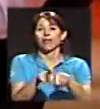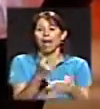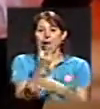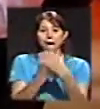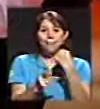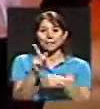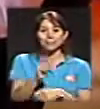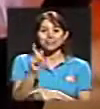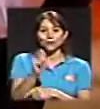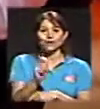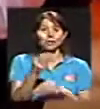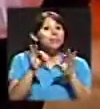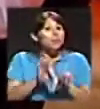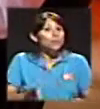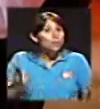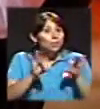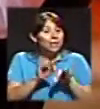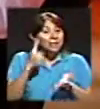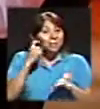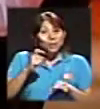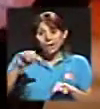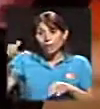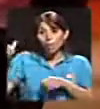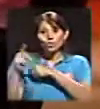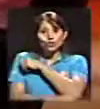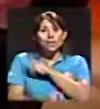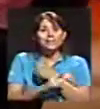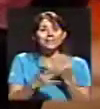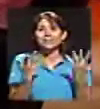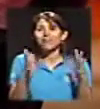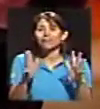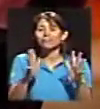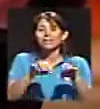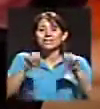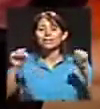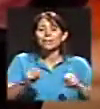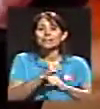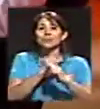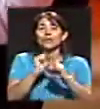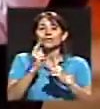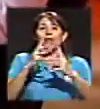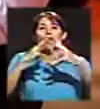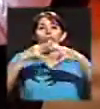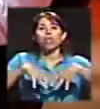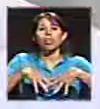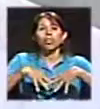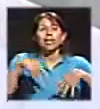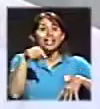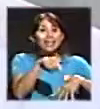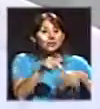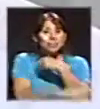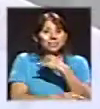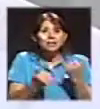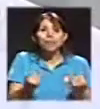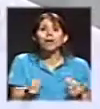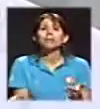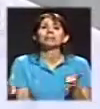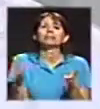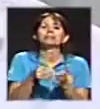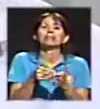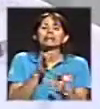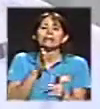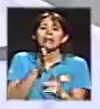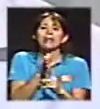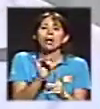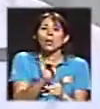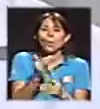en otros países sí se desmanteló el sistema de seguridad social y hoy estamos viendo que esos países se están devolviendo lo que tenían anteriormente, precisamente para dar